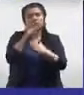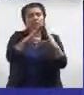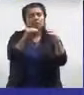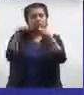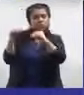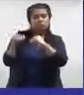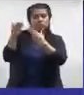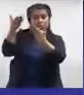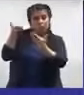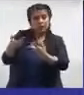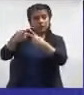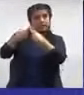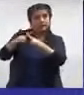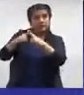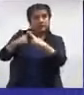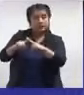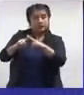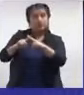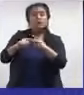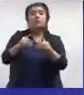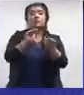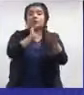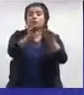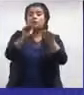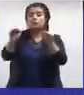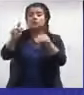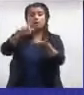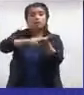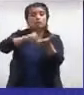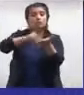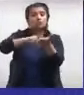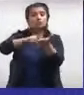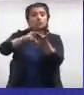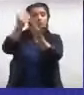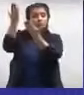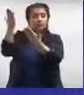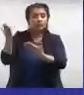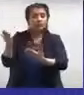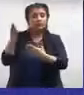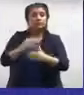votar. Se realiza llamado a votación.